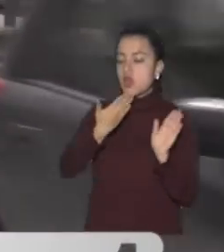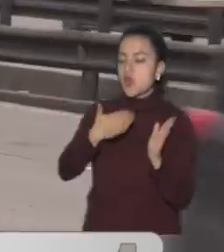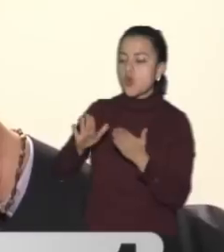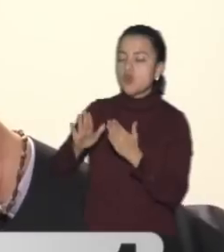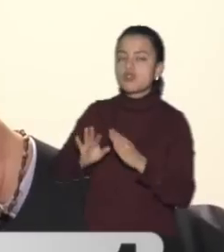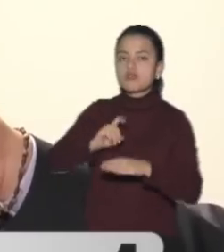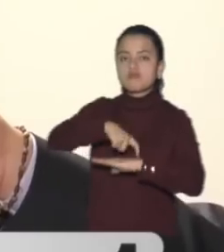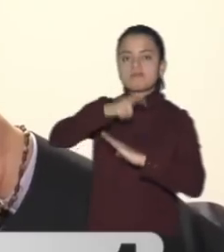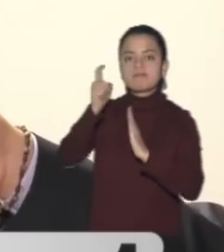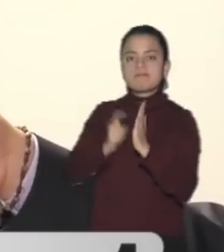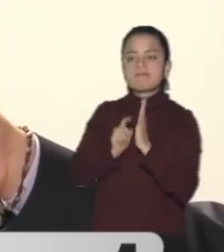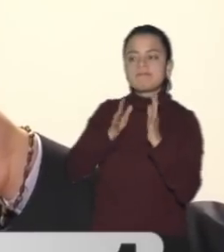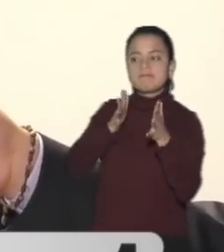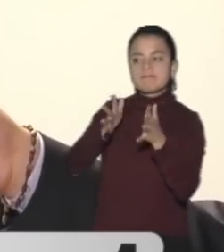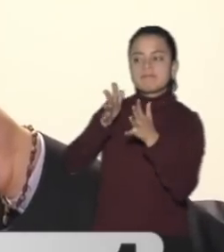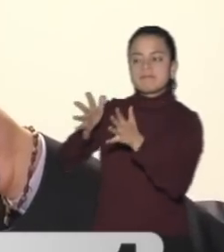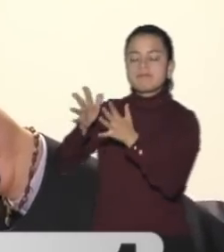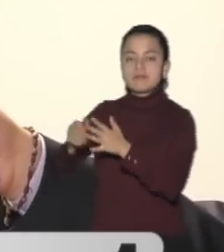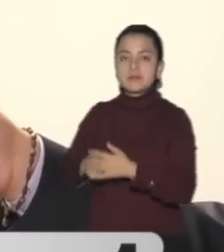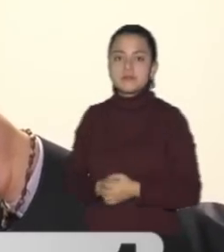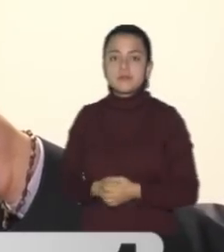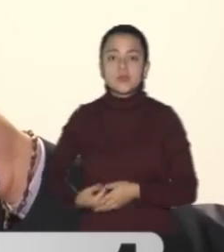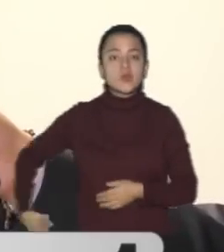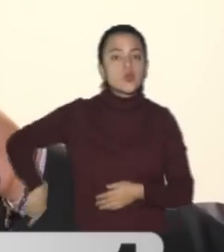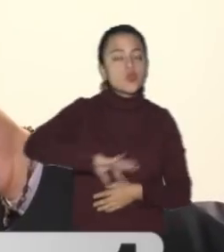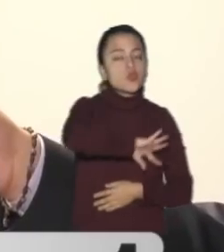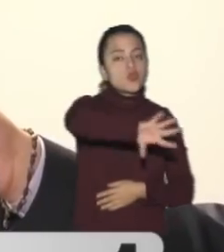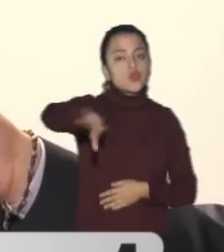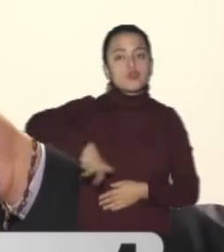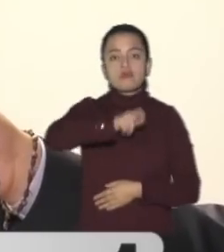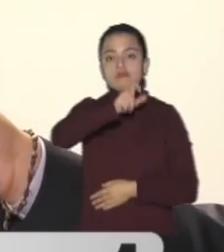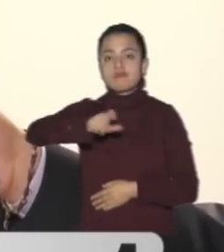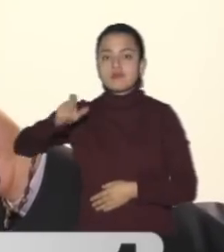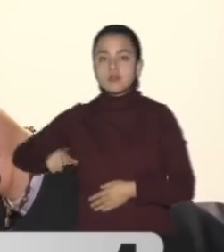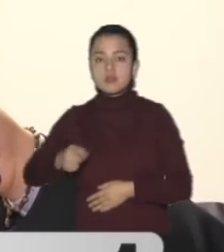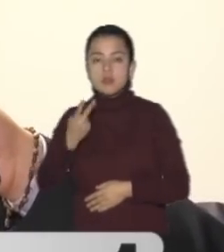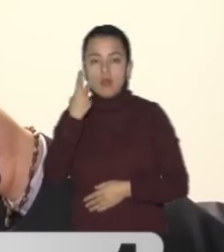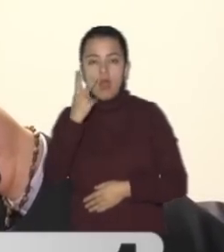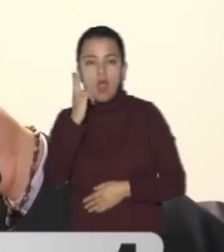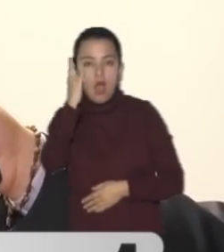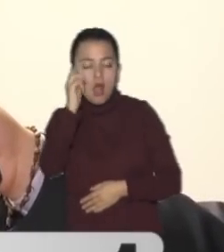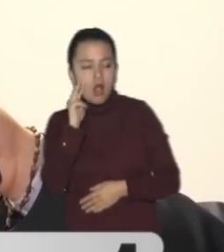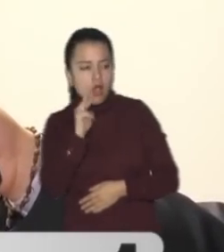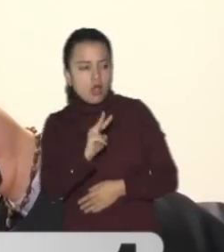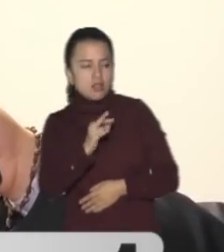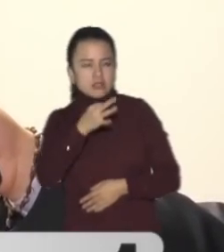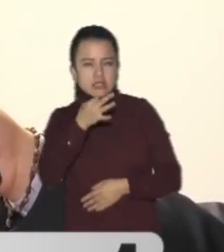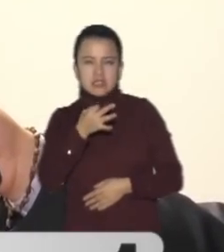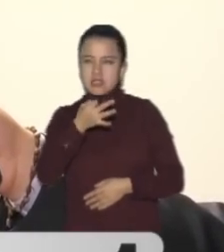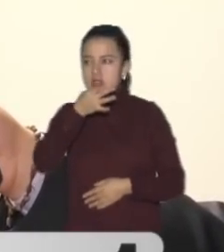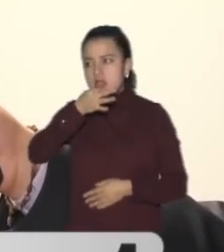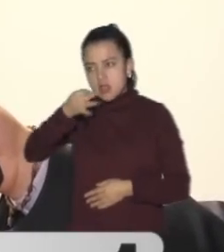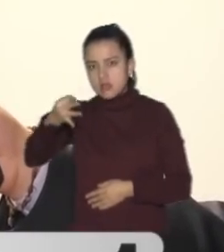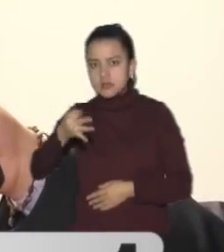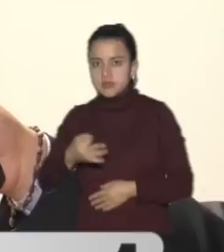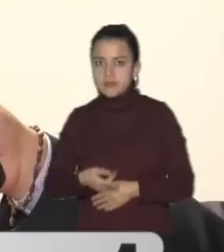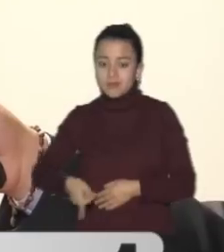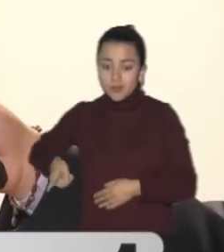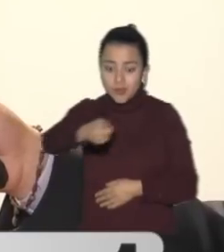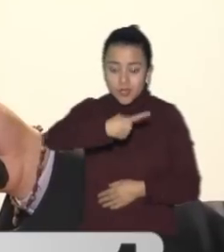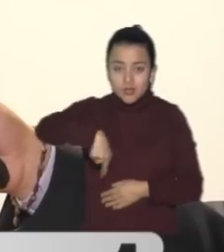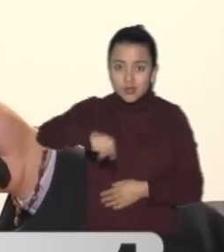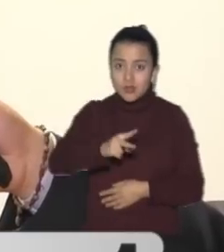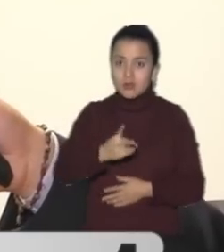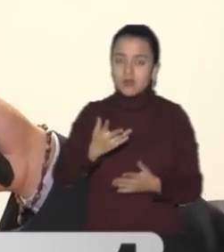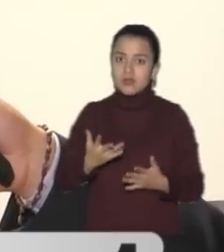Transporte. La seguridad vial es un deber de todos. Debemos denunciar. Debemos concientizarnos que aquella persona que